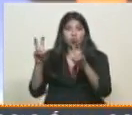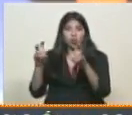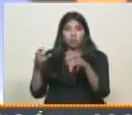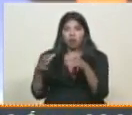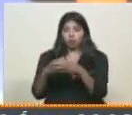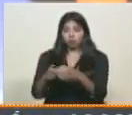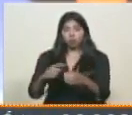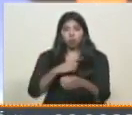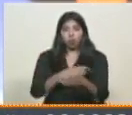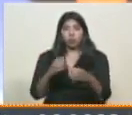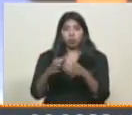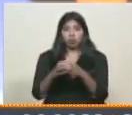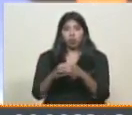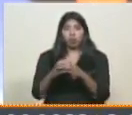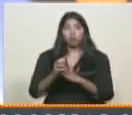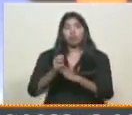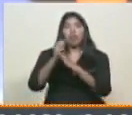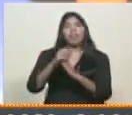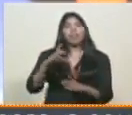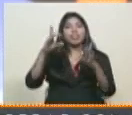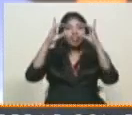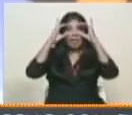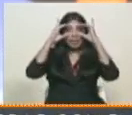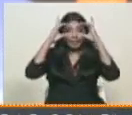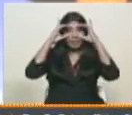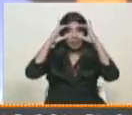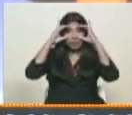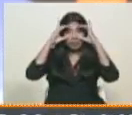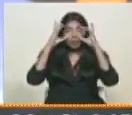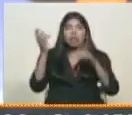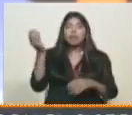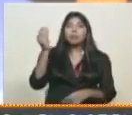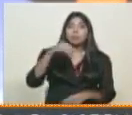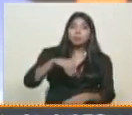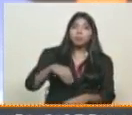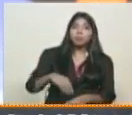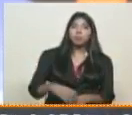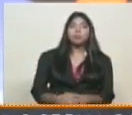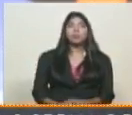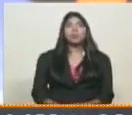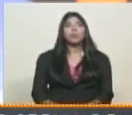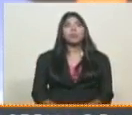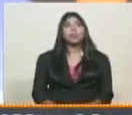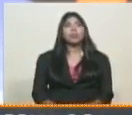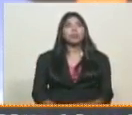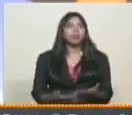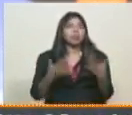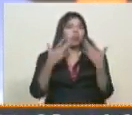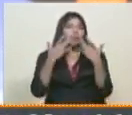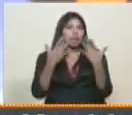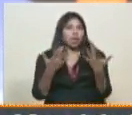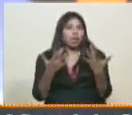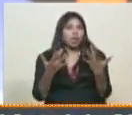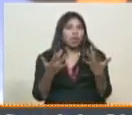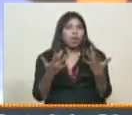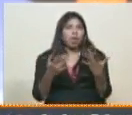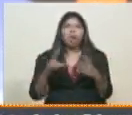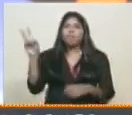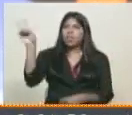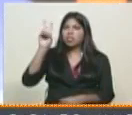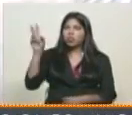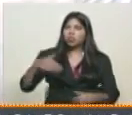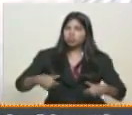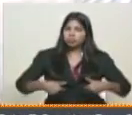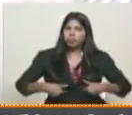del c rodríguez presidente de la asamblea nacional constituyente y de esa manera tampoco se visualiza el hecho de que venezuela está haciendo un esfuerzo